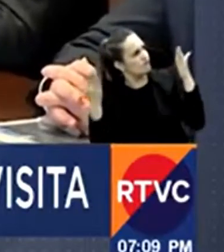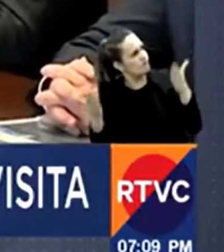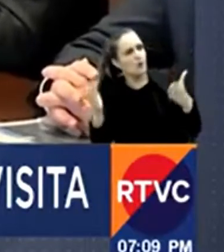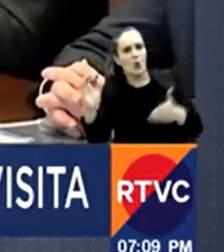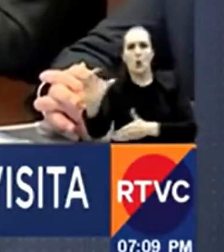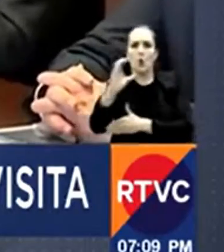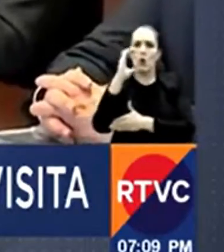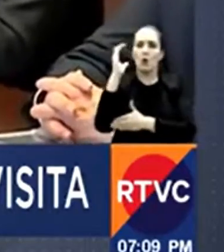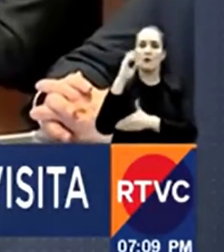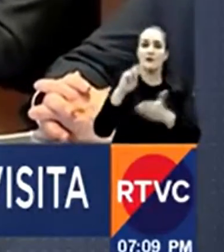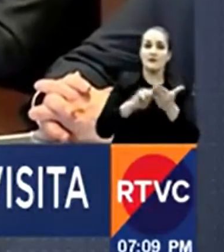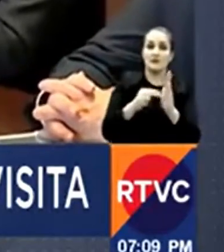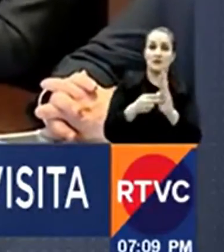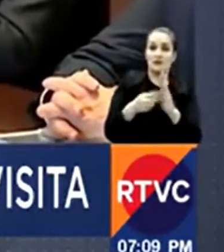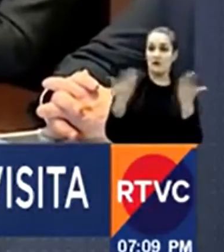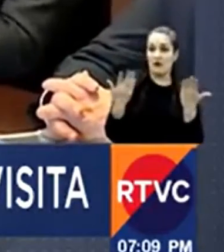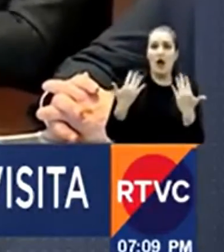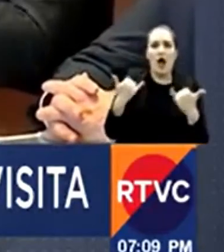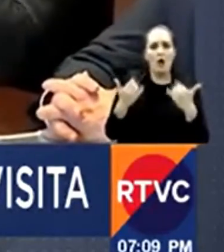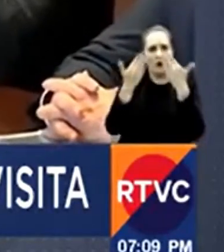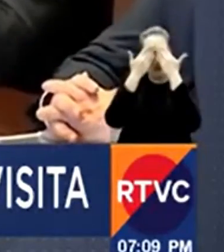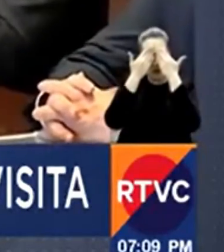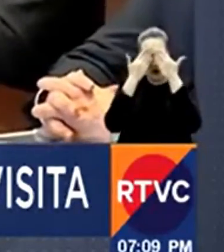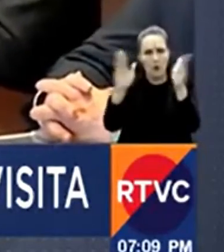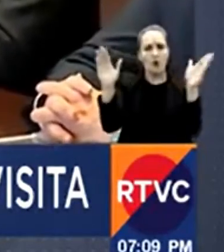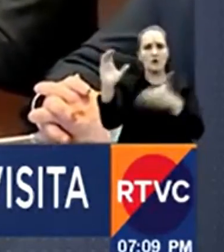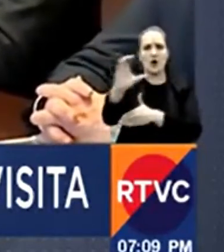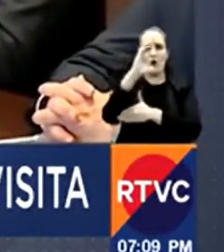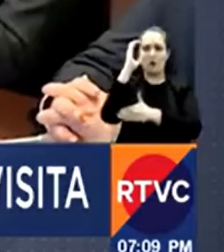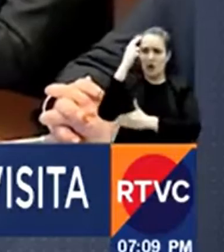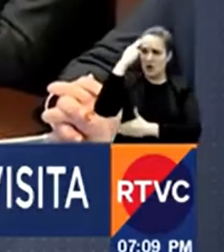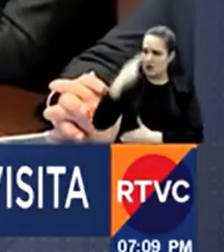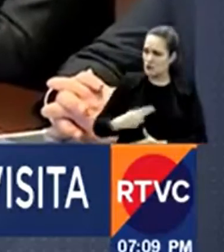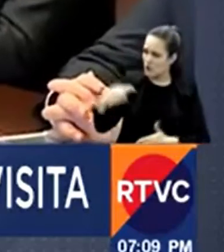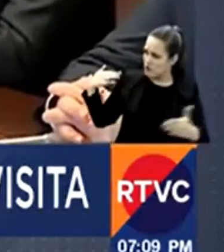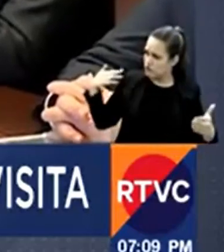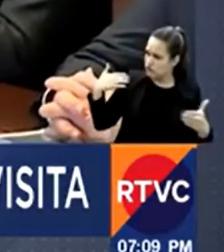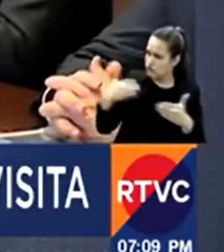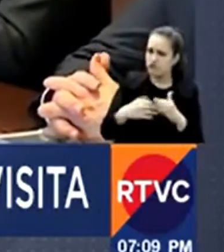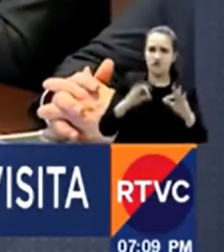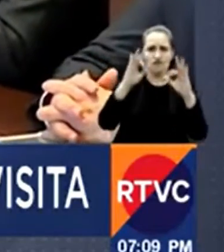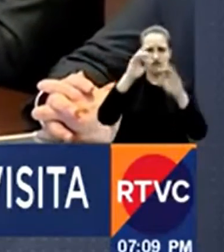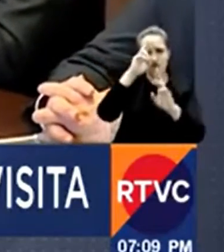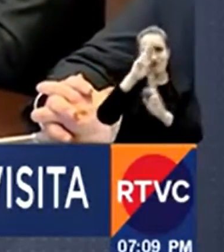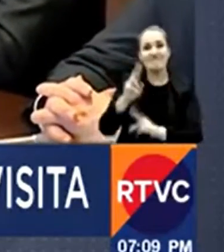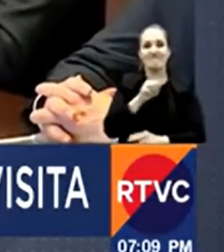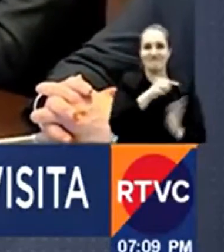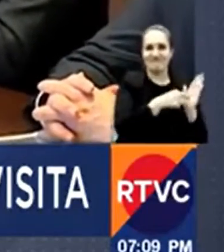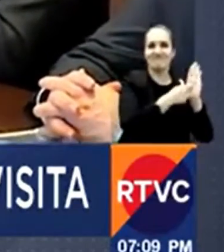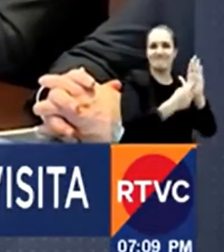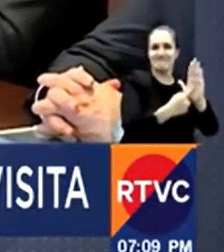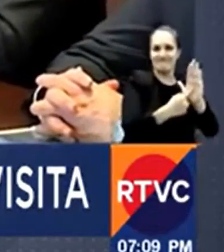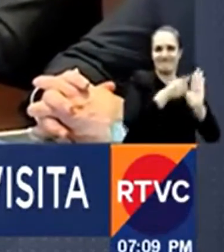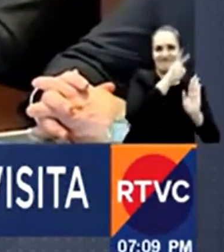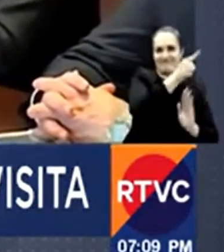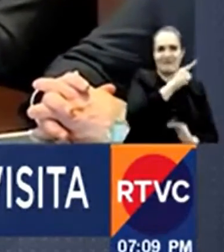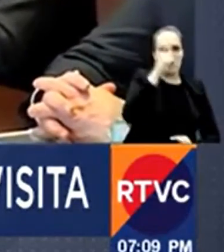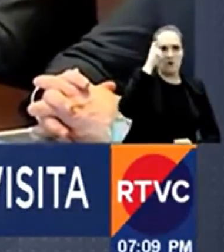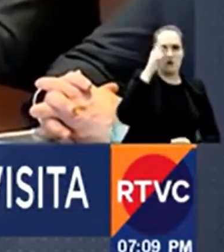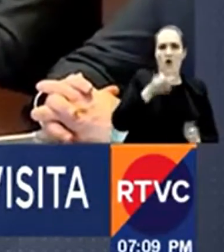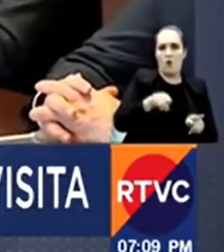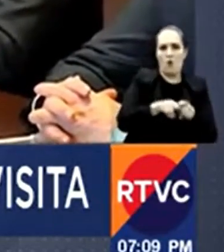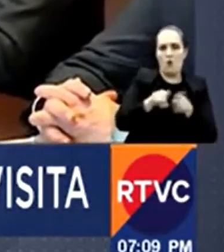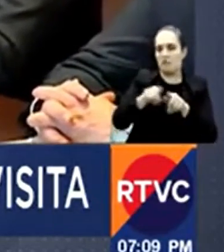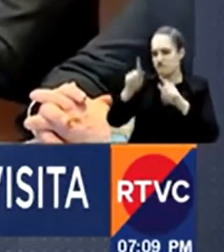el comportamiento democrático de Colombia históricamente, su comportamiento frente, por ejemplo, a